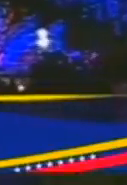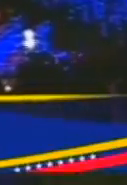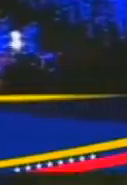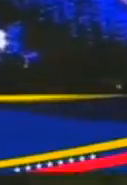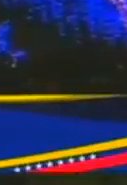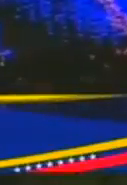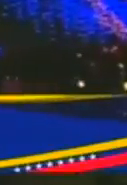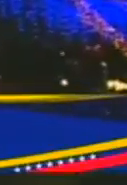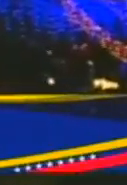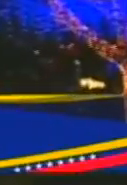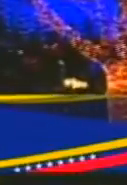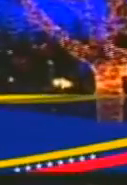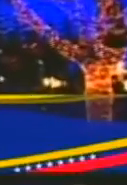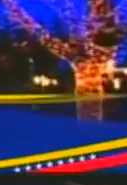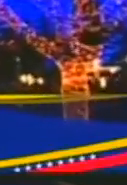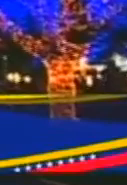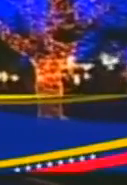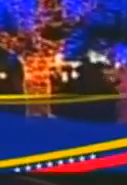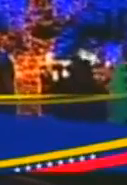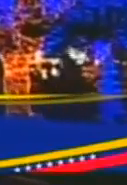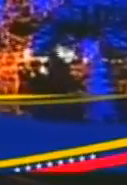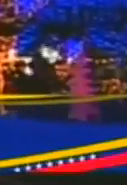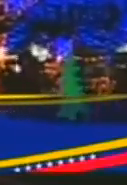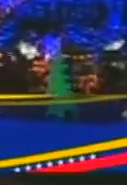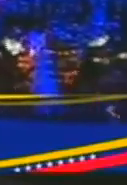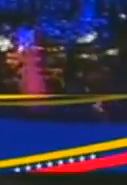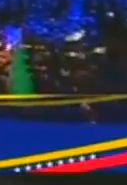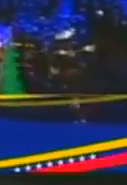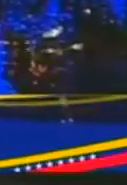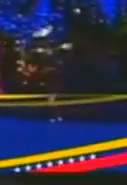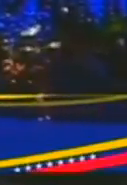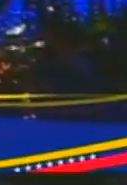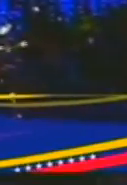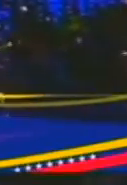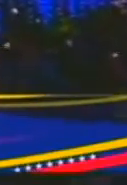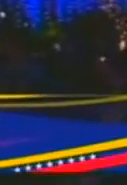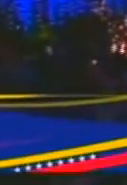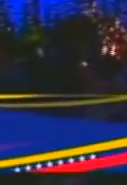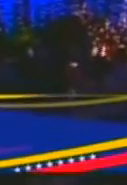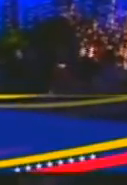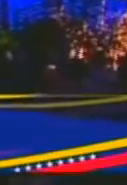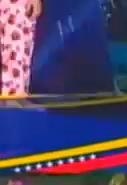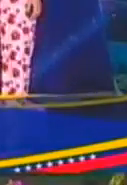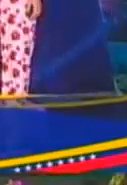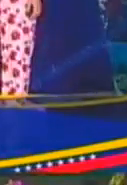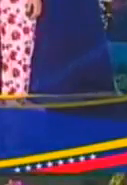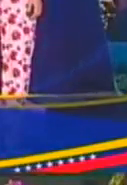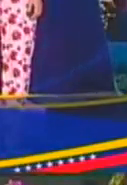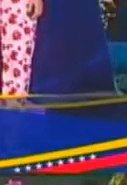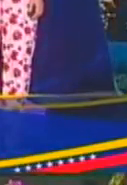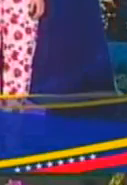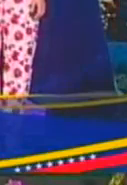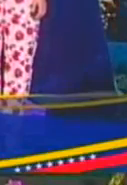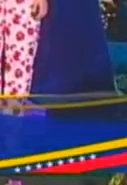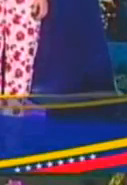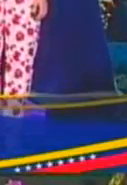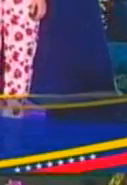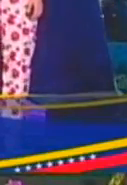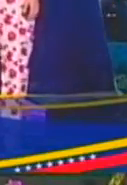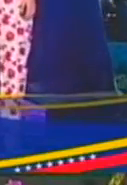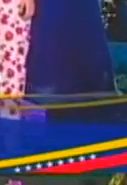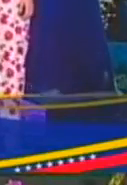feria de la Chinita. Ayer, en ese encuentro de fe y de amor con nuestra Virgen, comenzó para nosotros las actividades de la